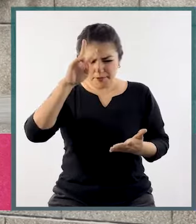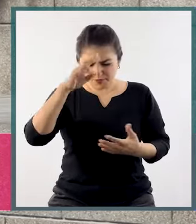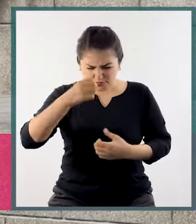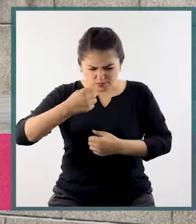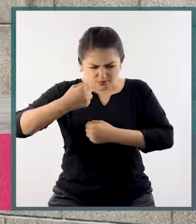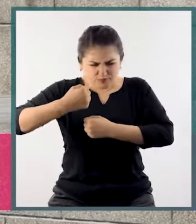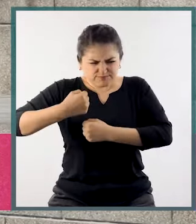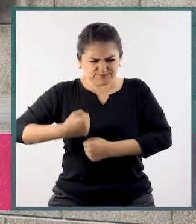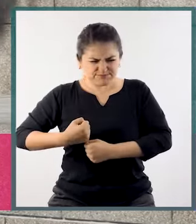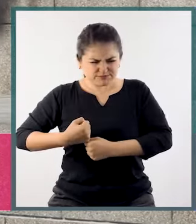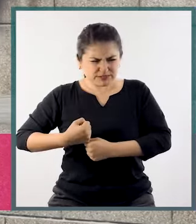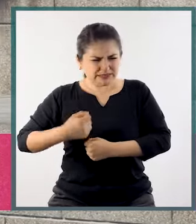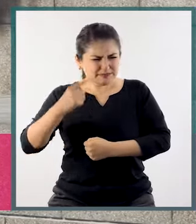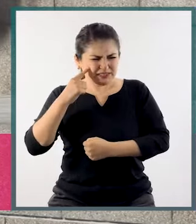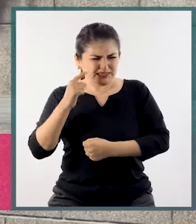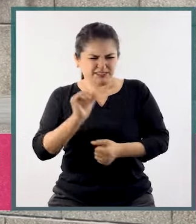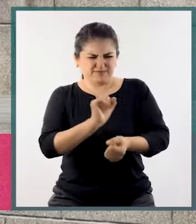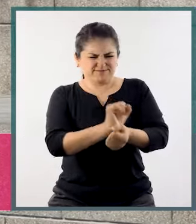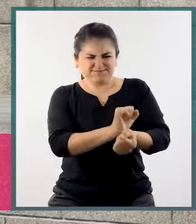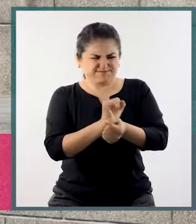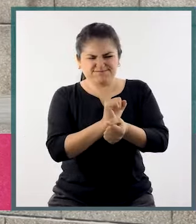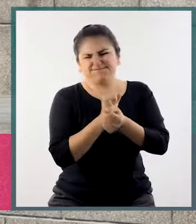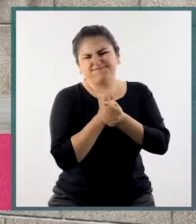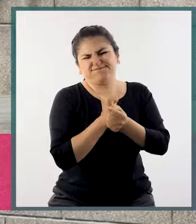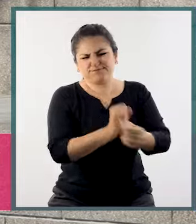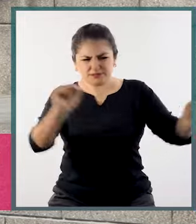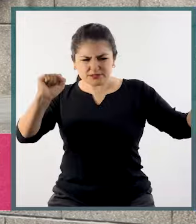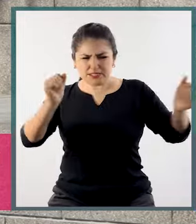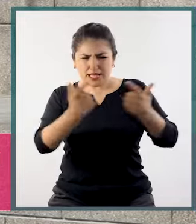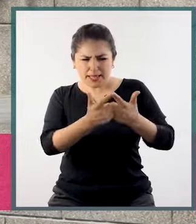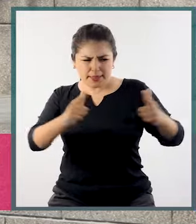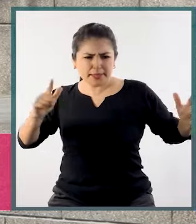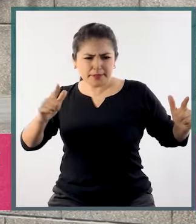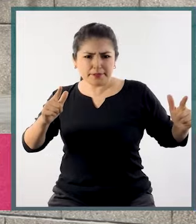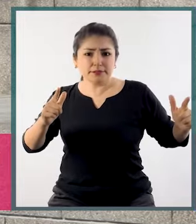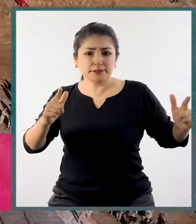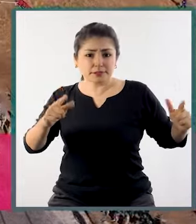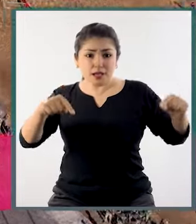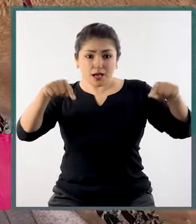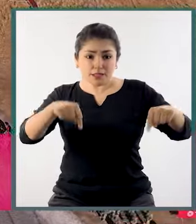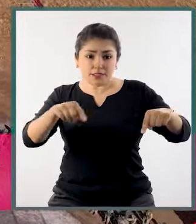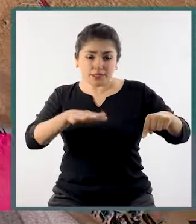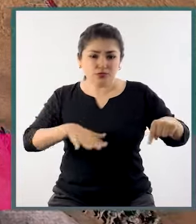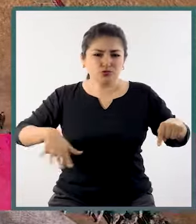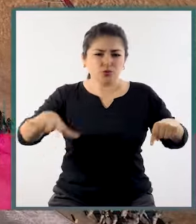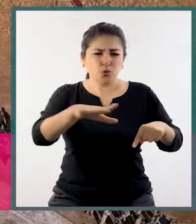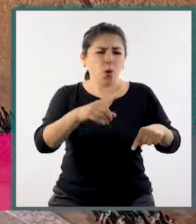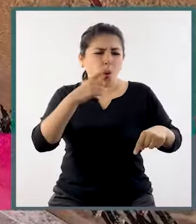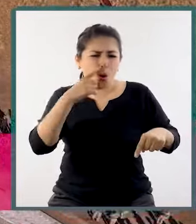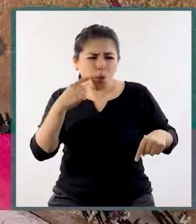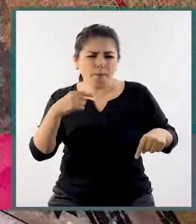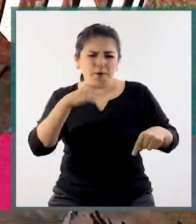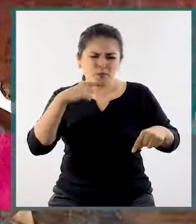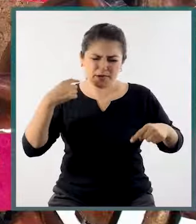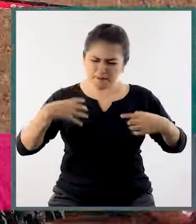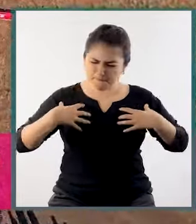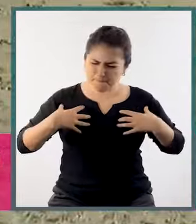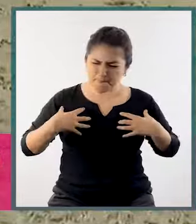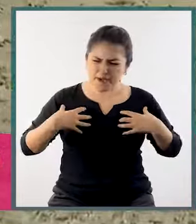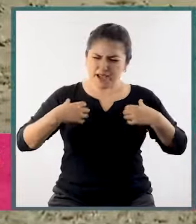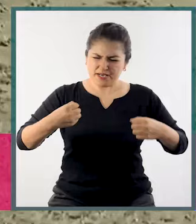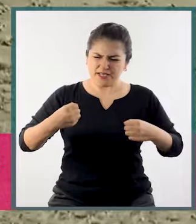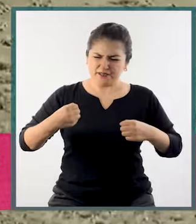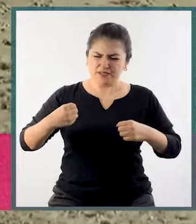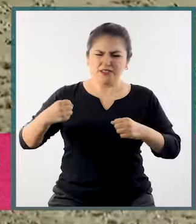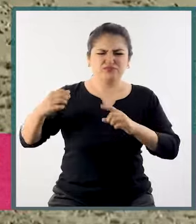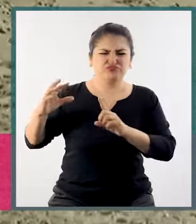de un pueblo que ansiaba liberarse del yugo colonial. Aquí, valientes hombres y mujeres, guiados